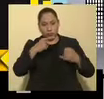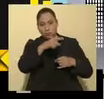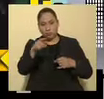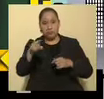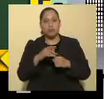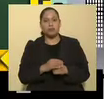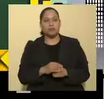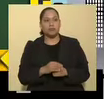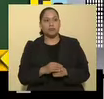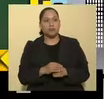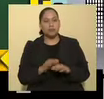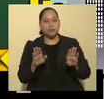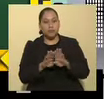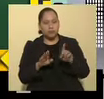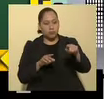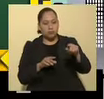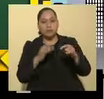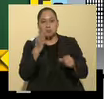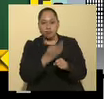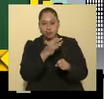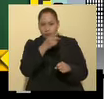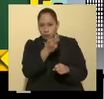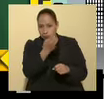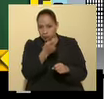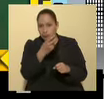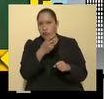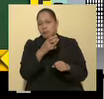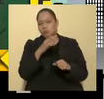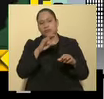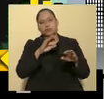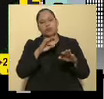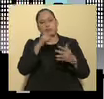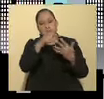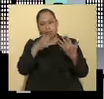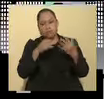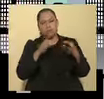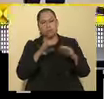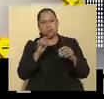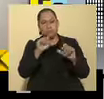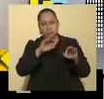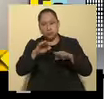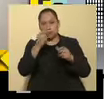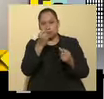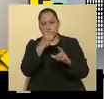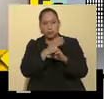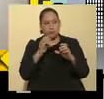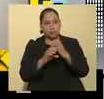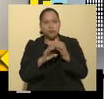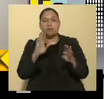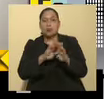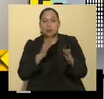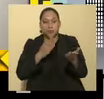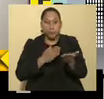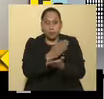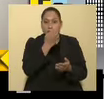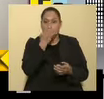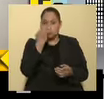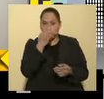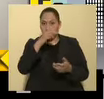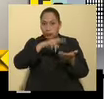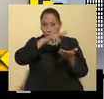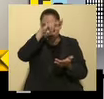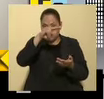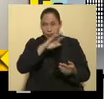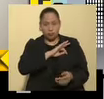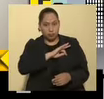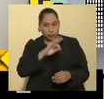que, bueno, en mucha parte de su carrera, pues bueno, trabajaron en otras cosas. Y tenían el chance de meterse a esa escuela al arte de pintura